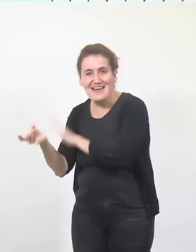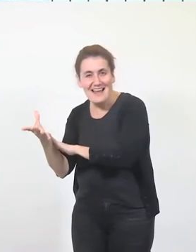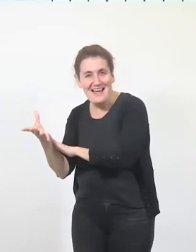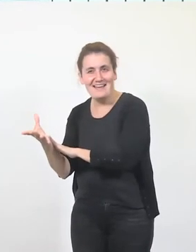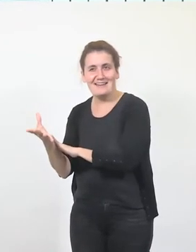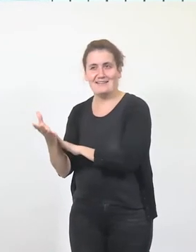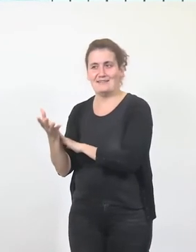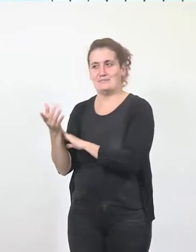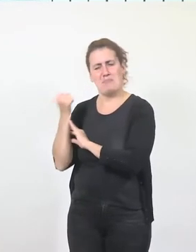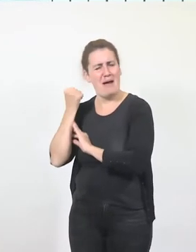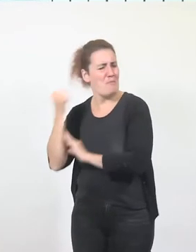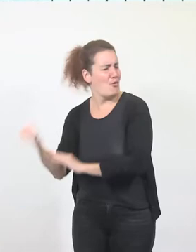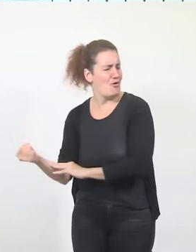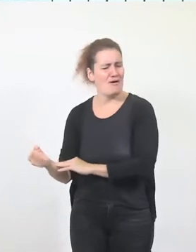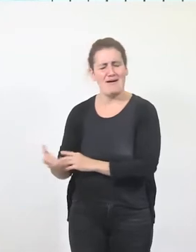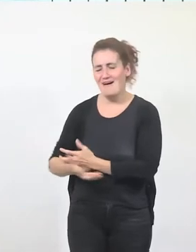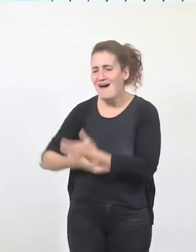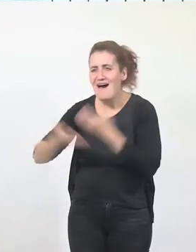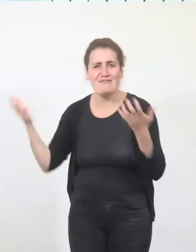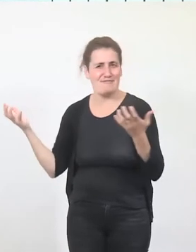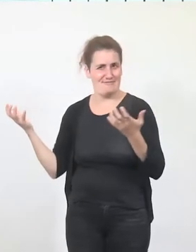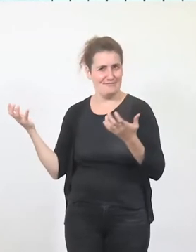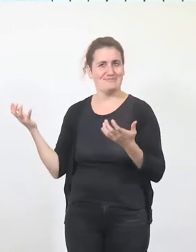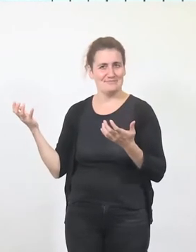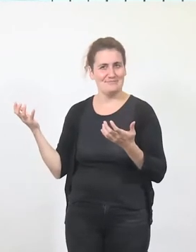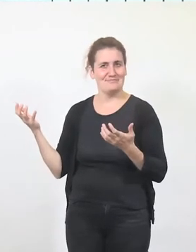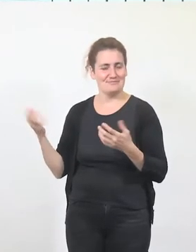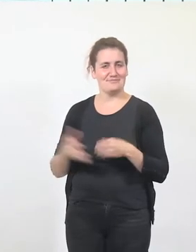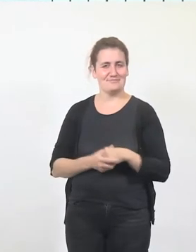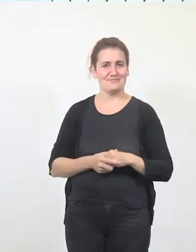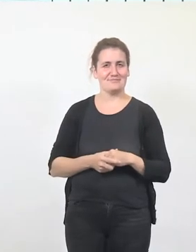a ser gran apoyo